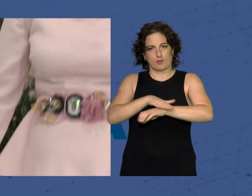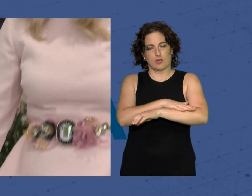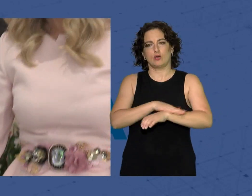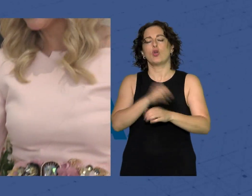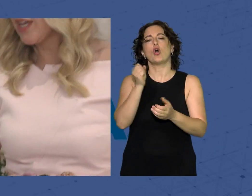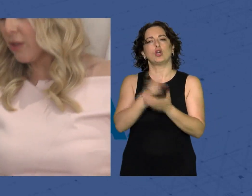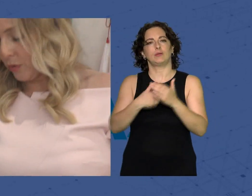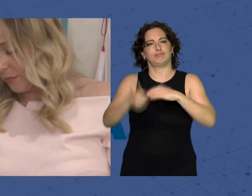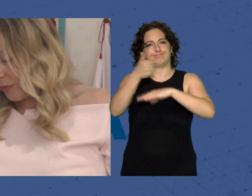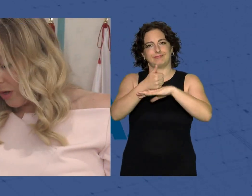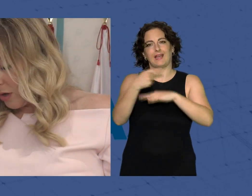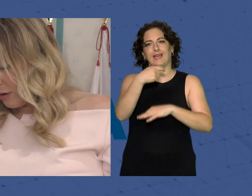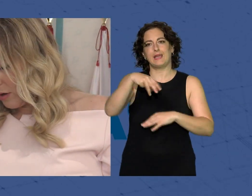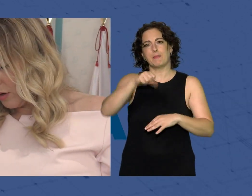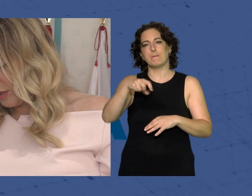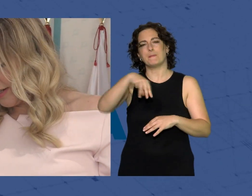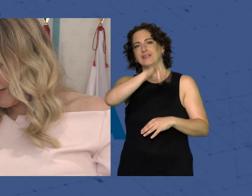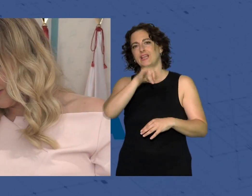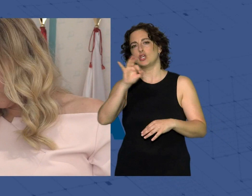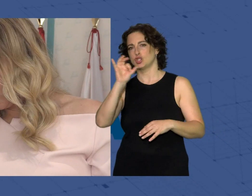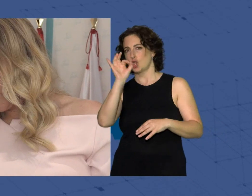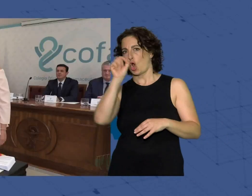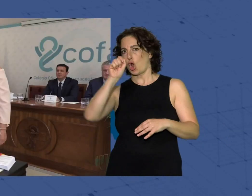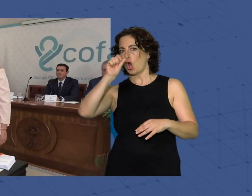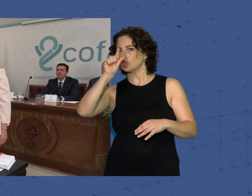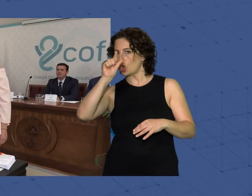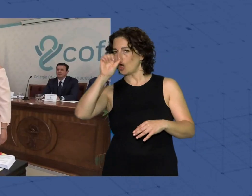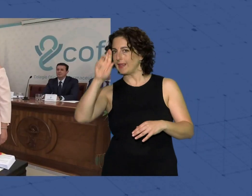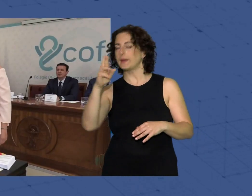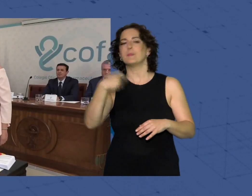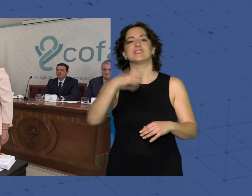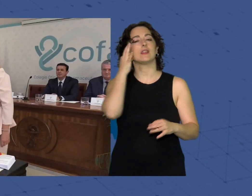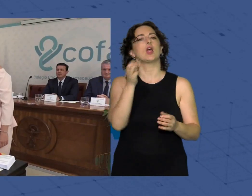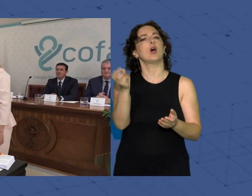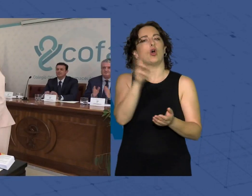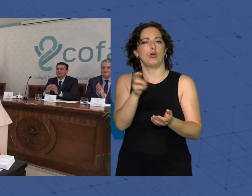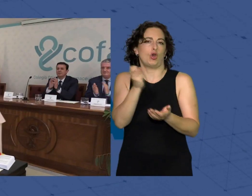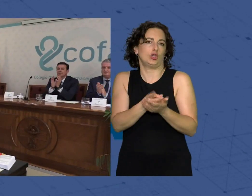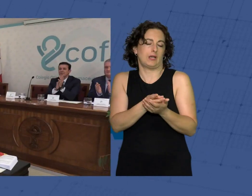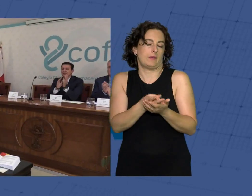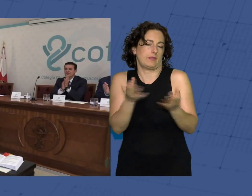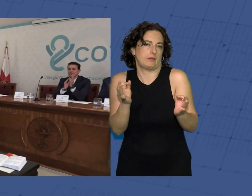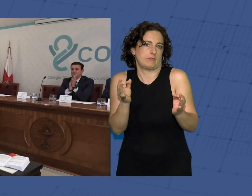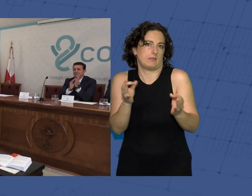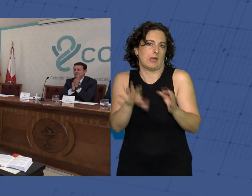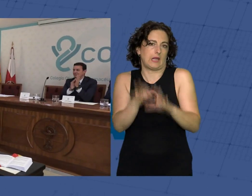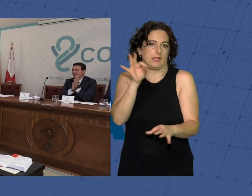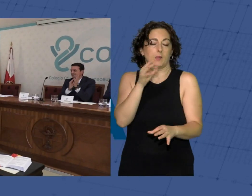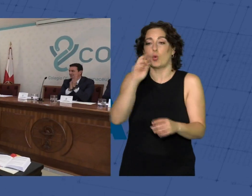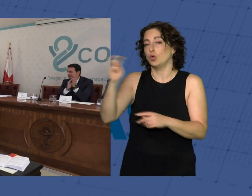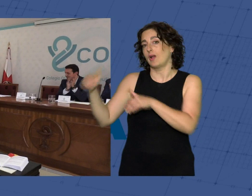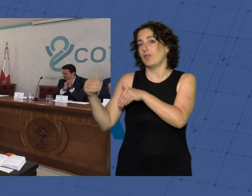a estar encabezada por Gemma Martínez Soler la presidenta ha sido reelegida sin que se presentara otra candidatura